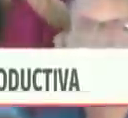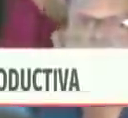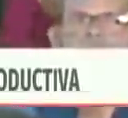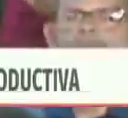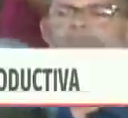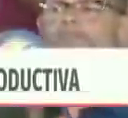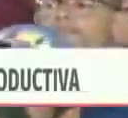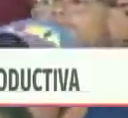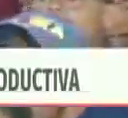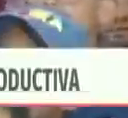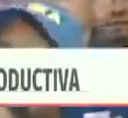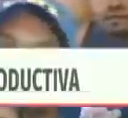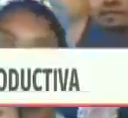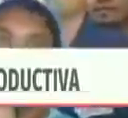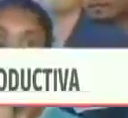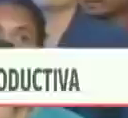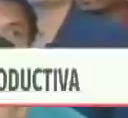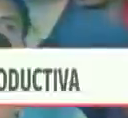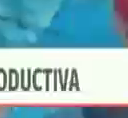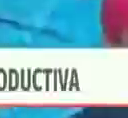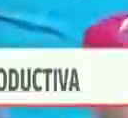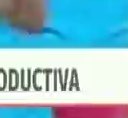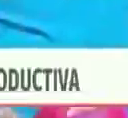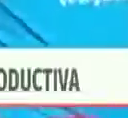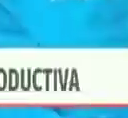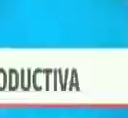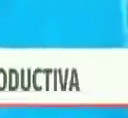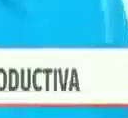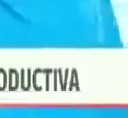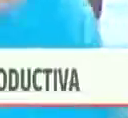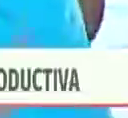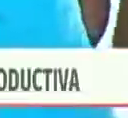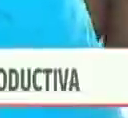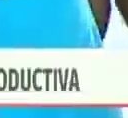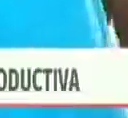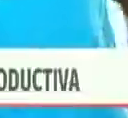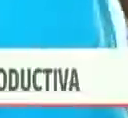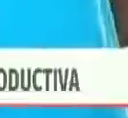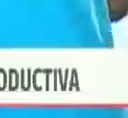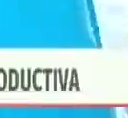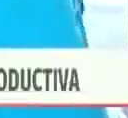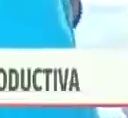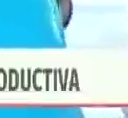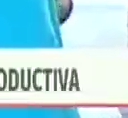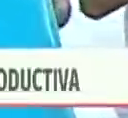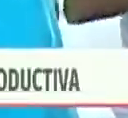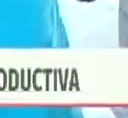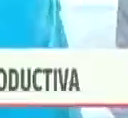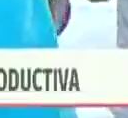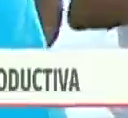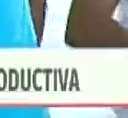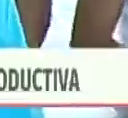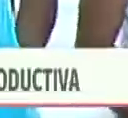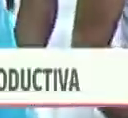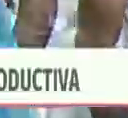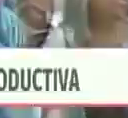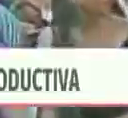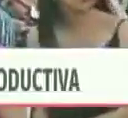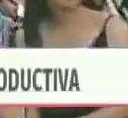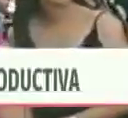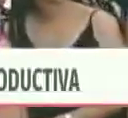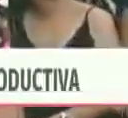¿Qué dicen? No los escucho bien. Miren la mini muchachada por aquí. La mini